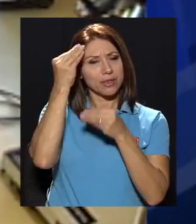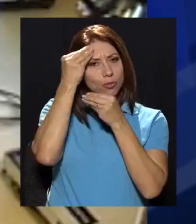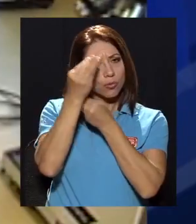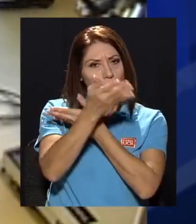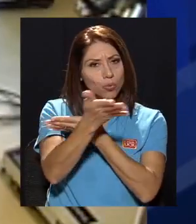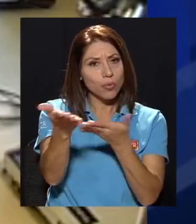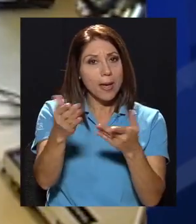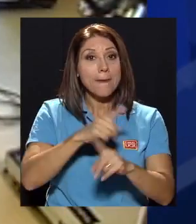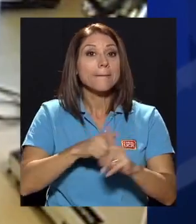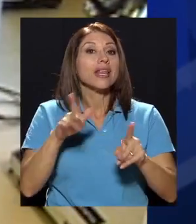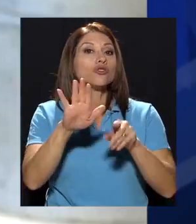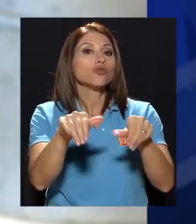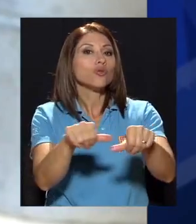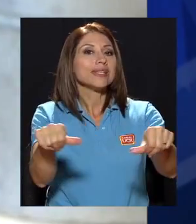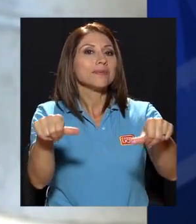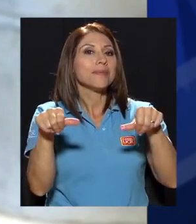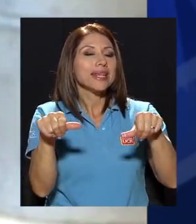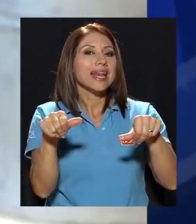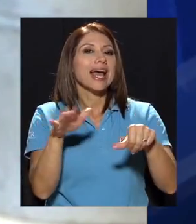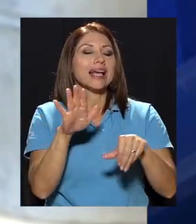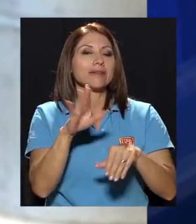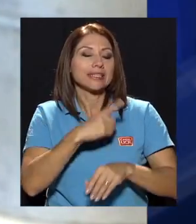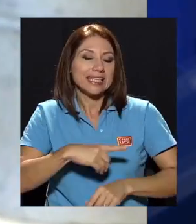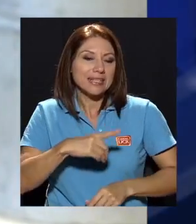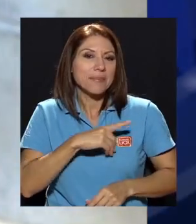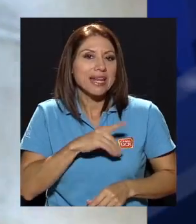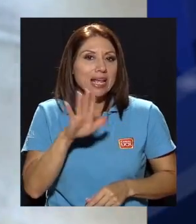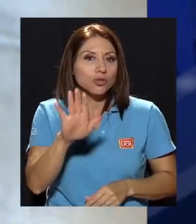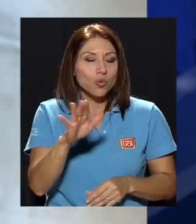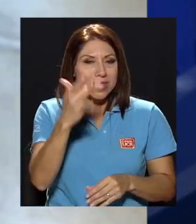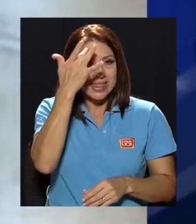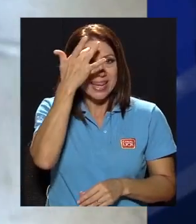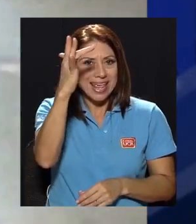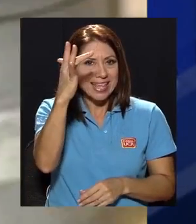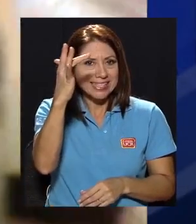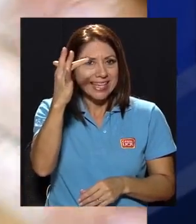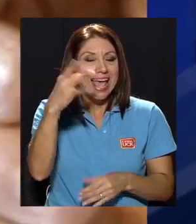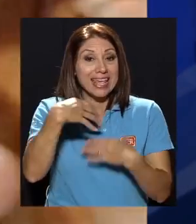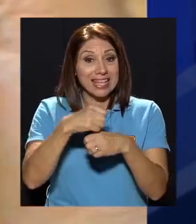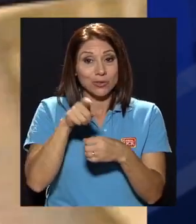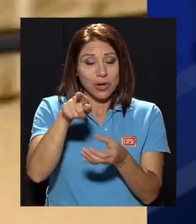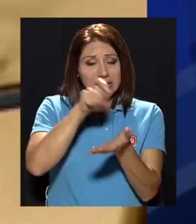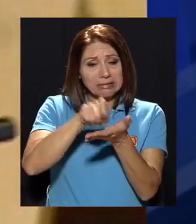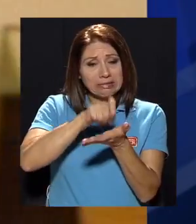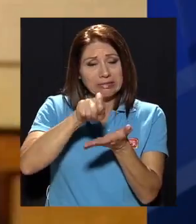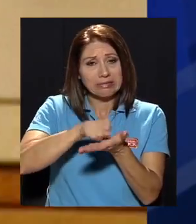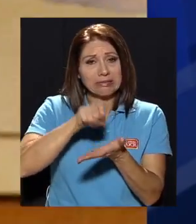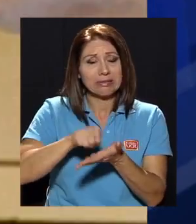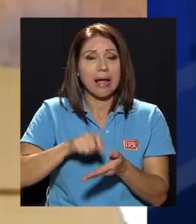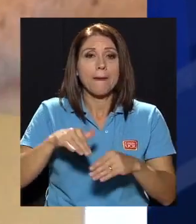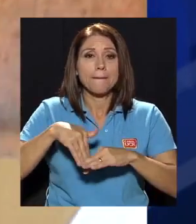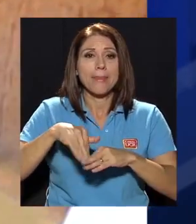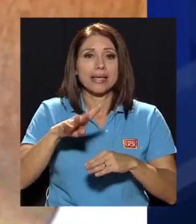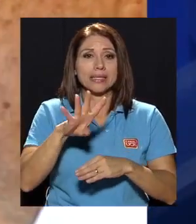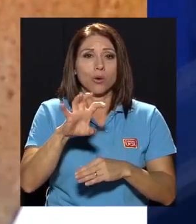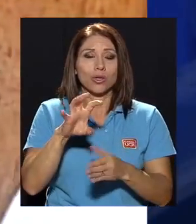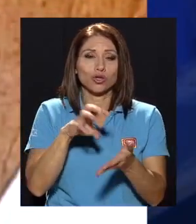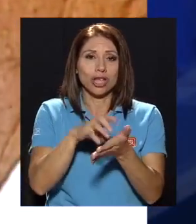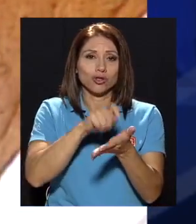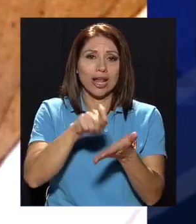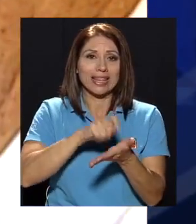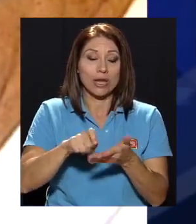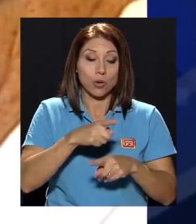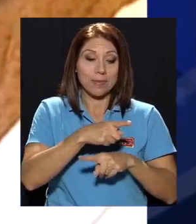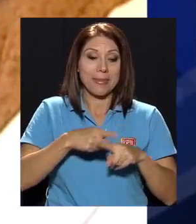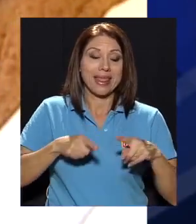disciplina e inteligencia es lo que probablemente lo llevó a publicar más de 400 artículos, la mitad